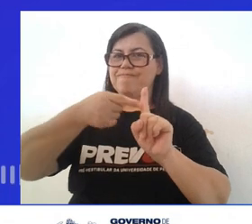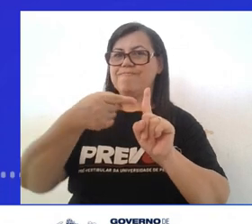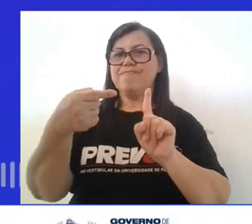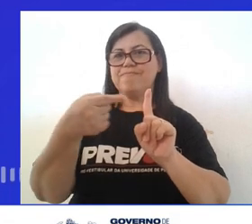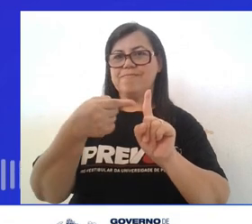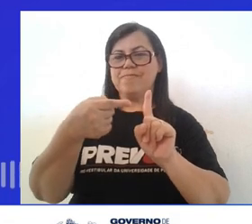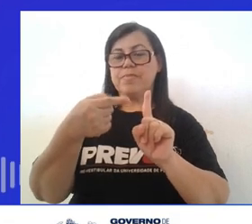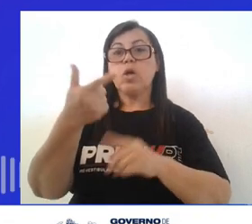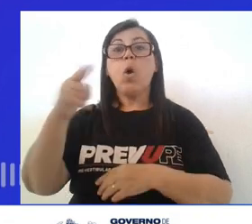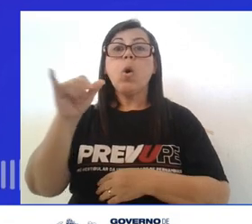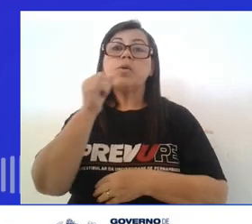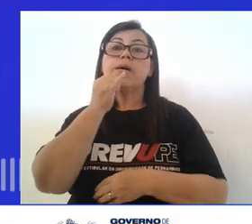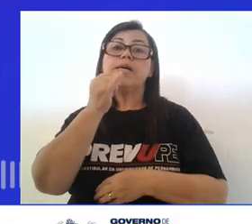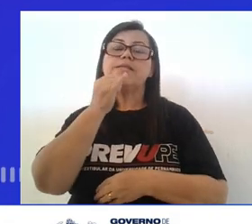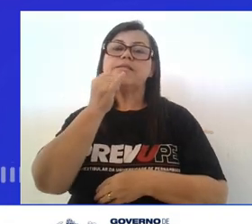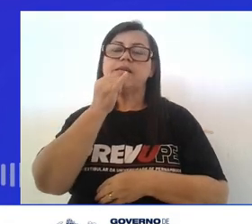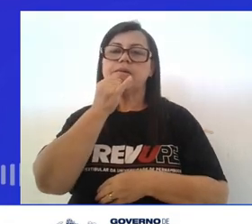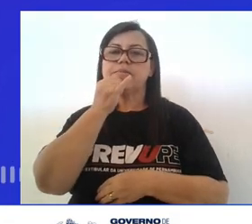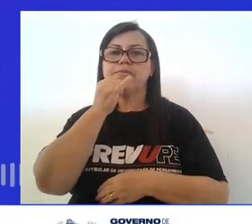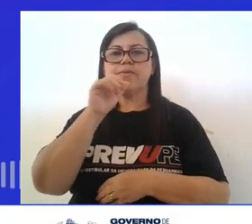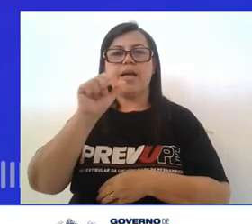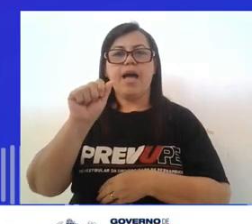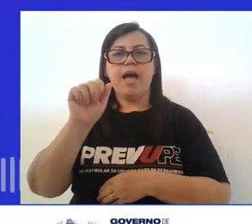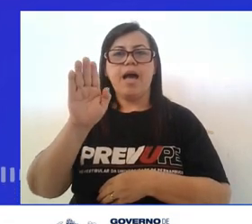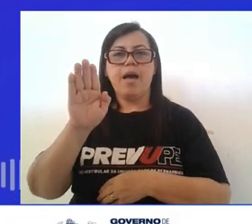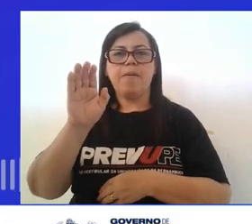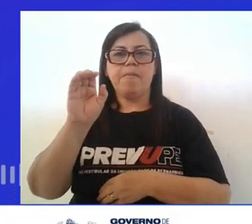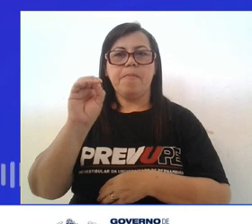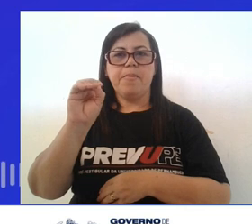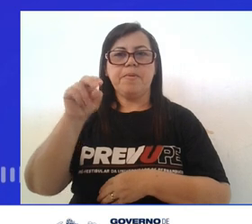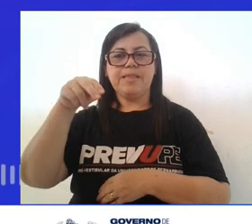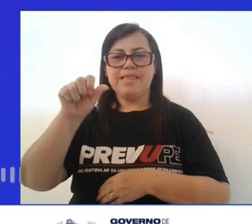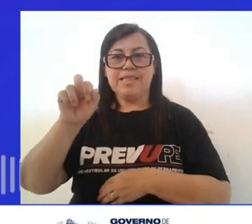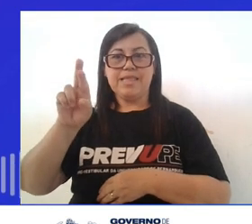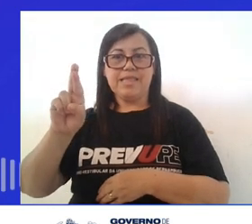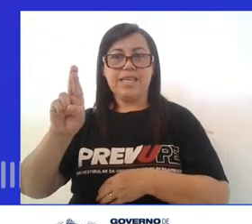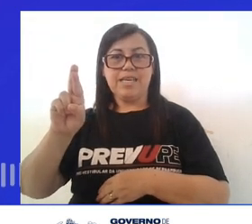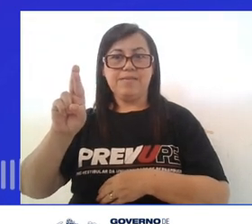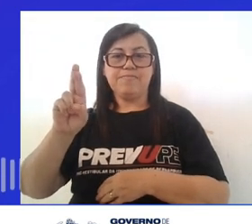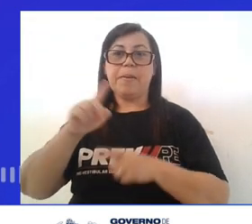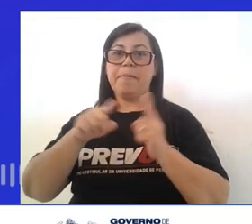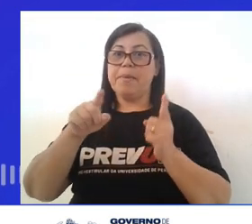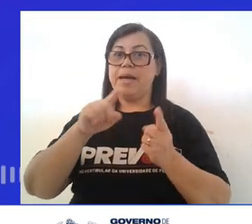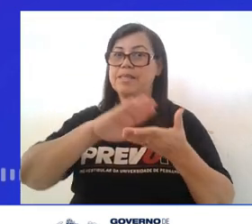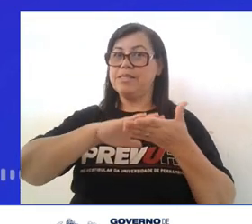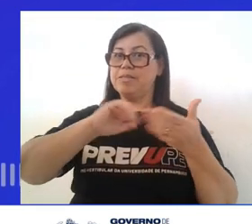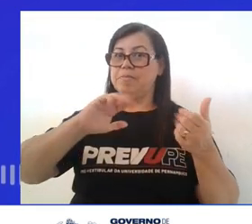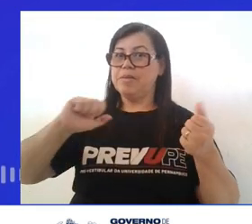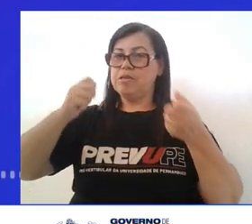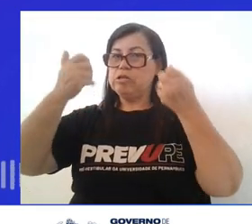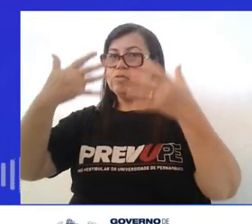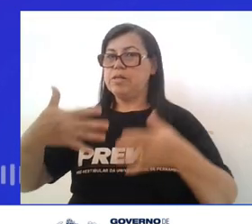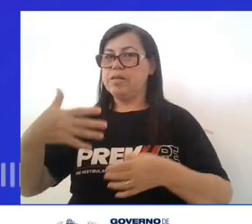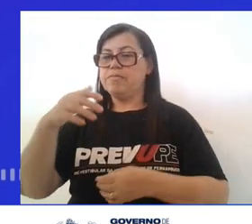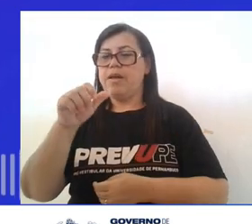haciendo reflexiones y también poniendo vuestras inferencias, o sea, lo que pensás, un verdadero diálogo con lo que está puesto.